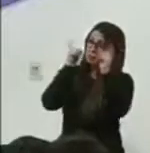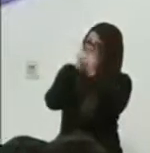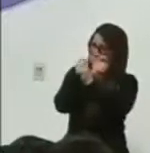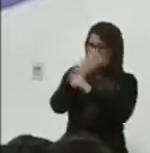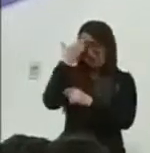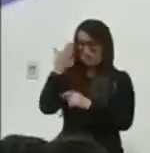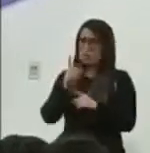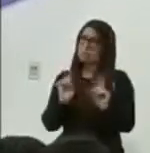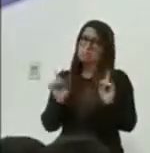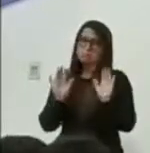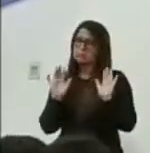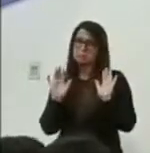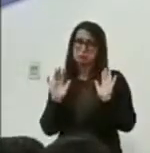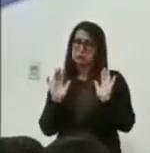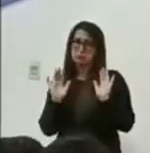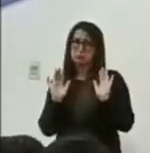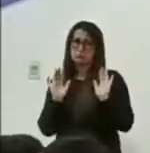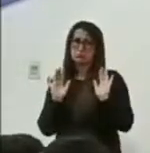Frente Amplio.